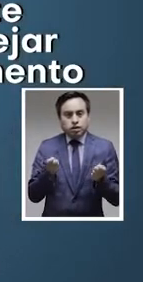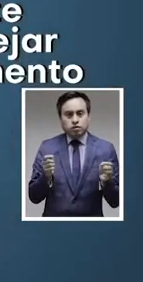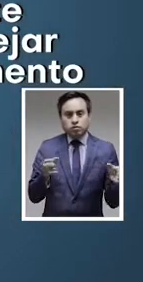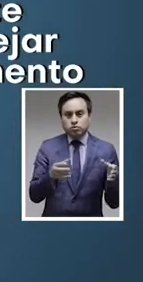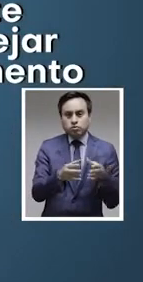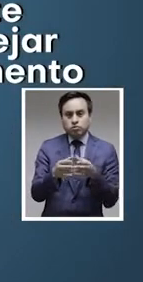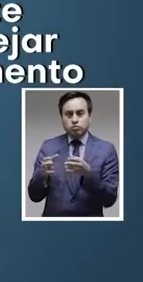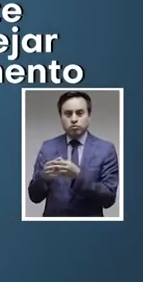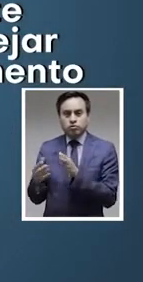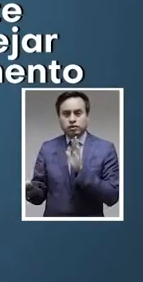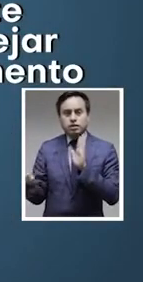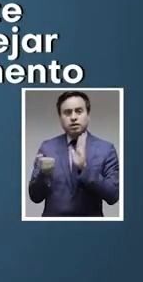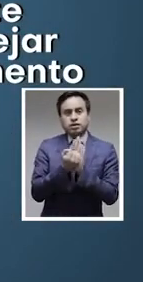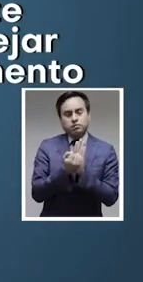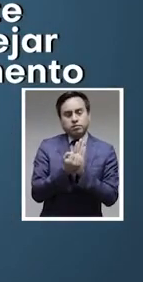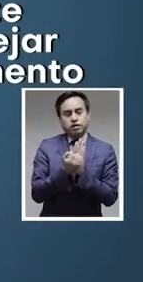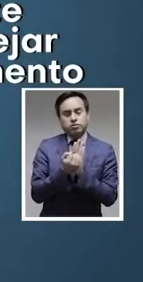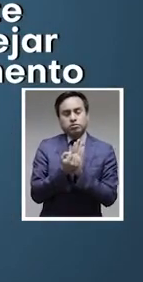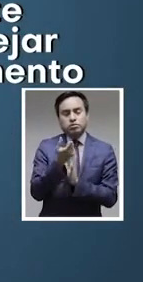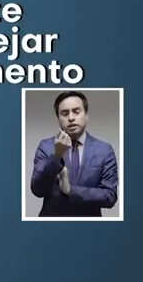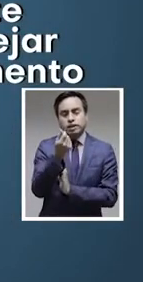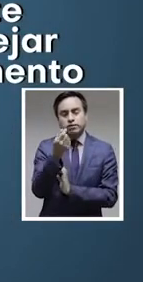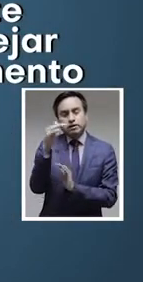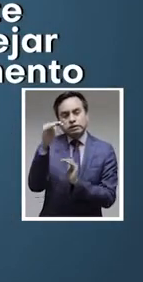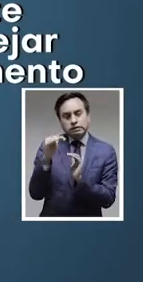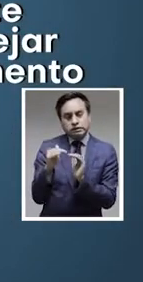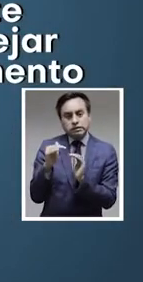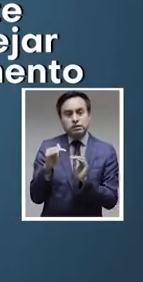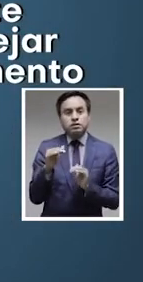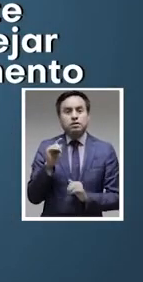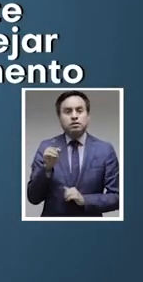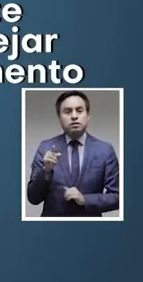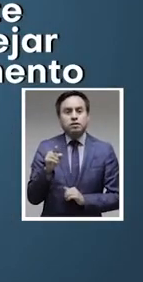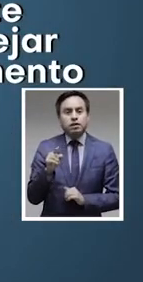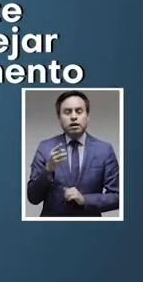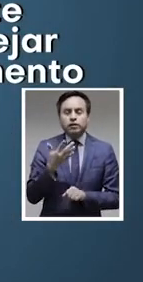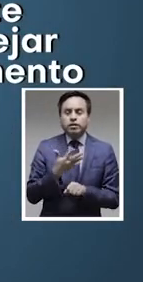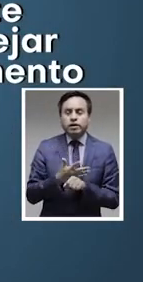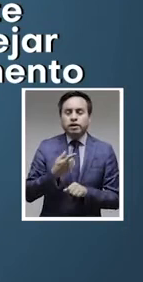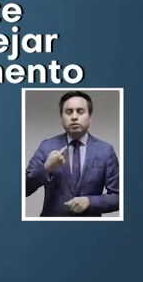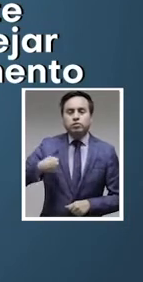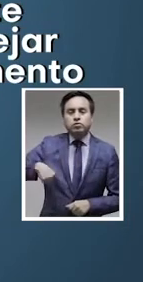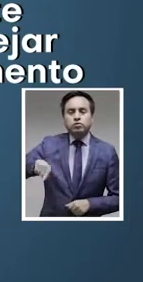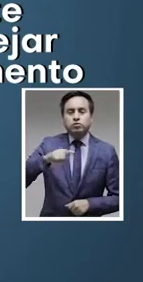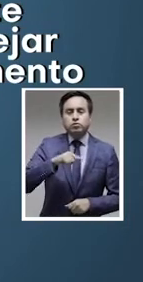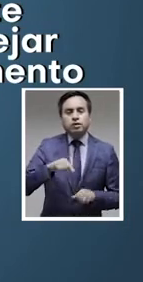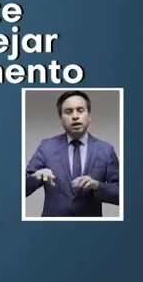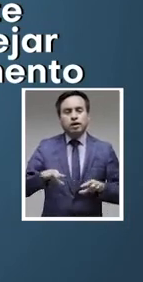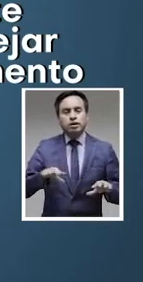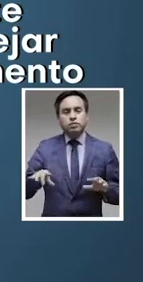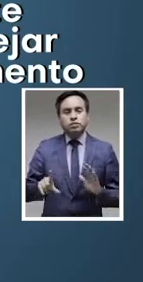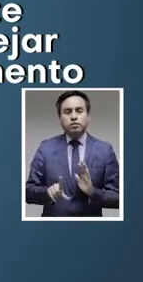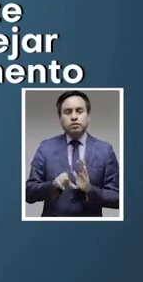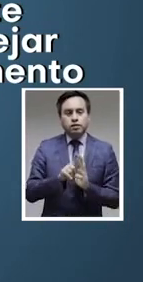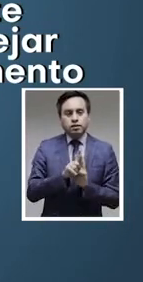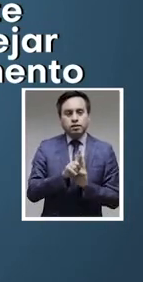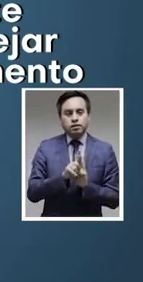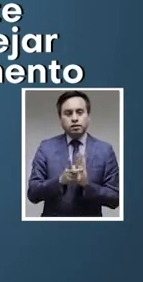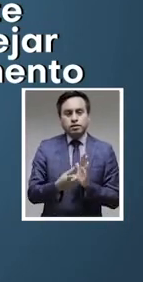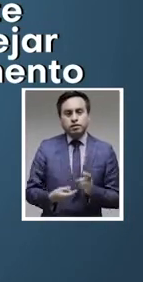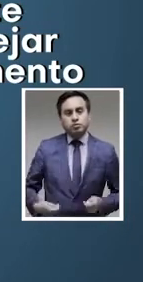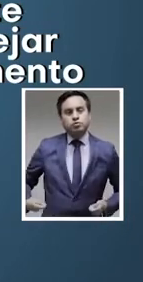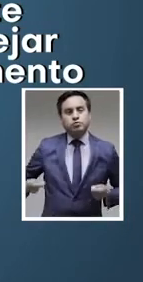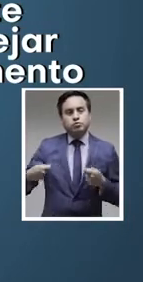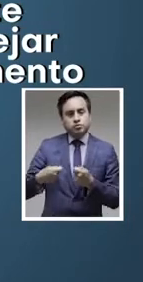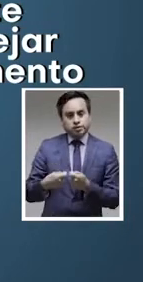también impactos de tarifas, teníamos nosotros activo la ley de